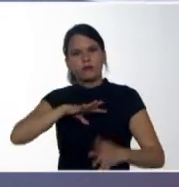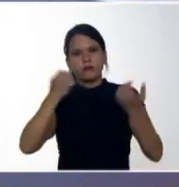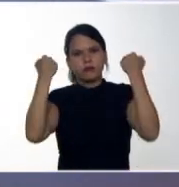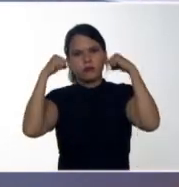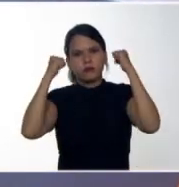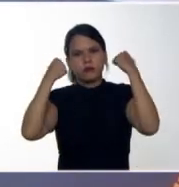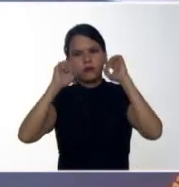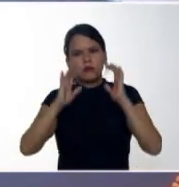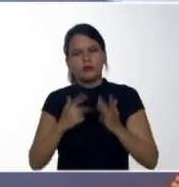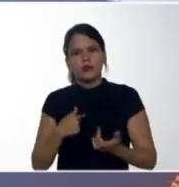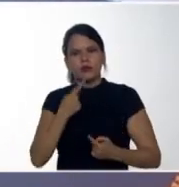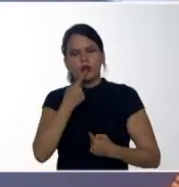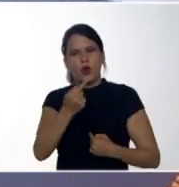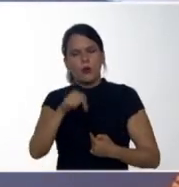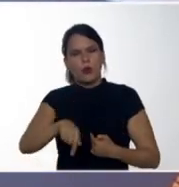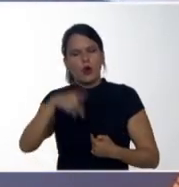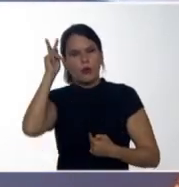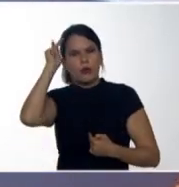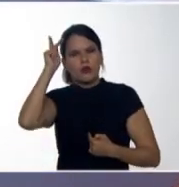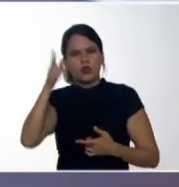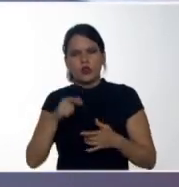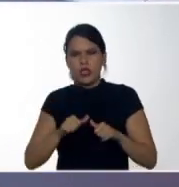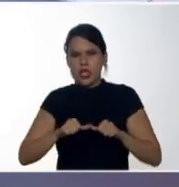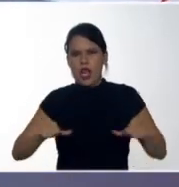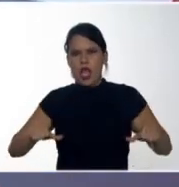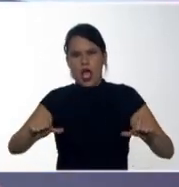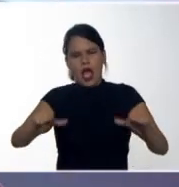teórico-prácticos dados hoy por los docentes de las áreas de